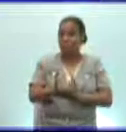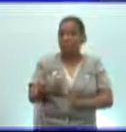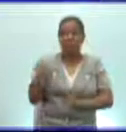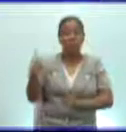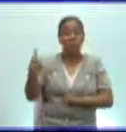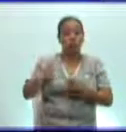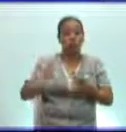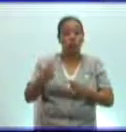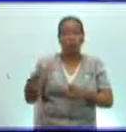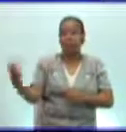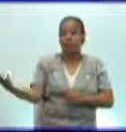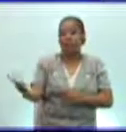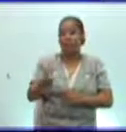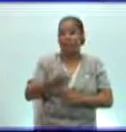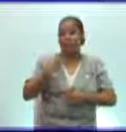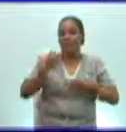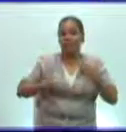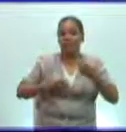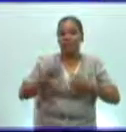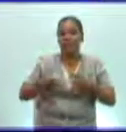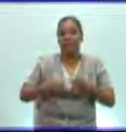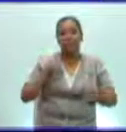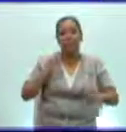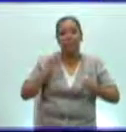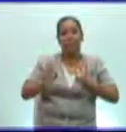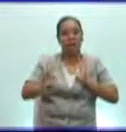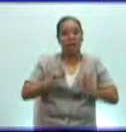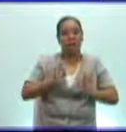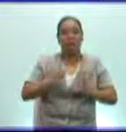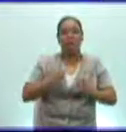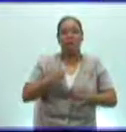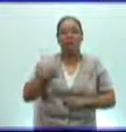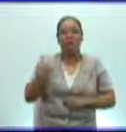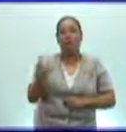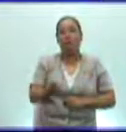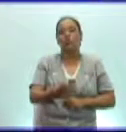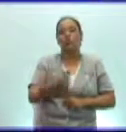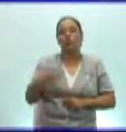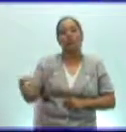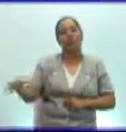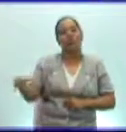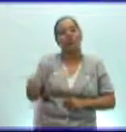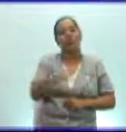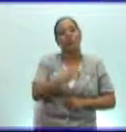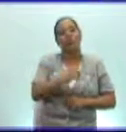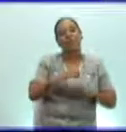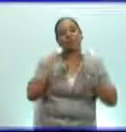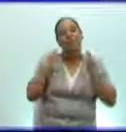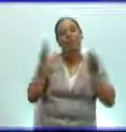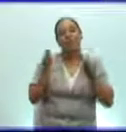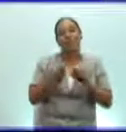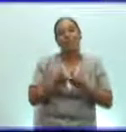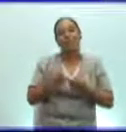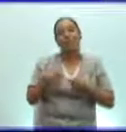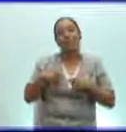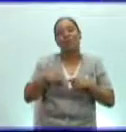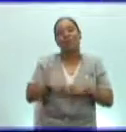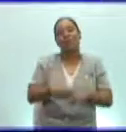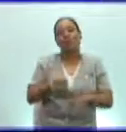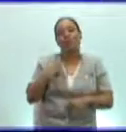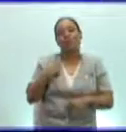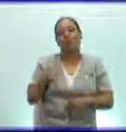las actividades para proteger, ya decía, a nosotros y al resto de la familia que nos acompaña.